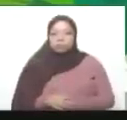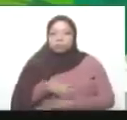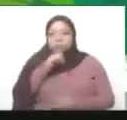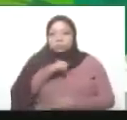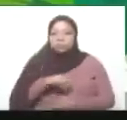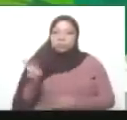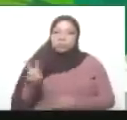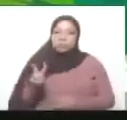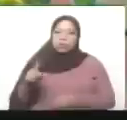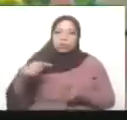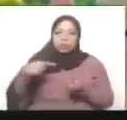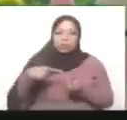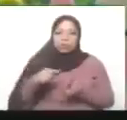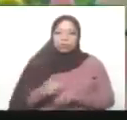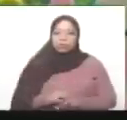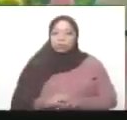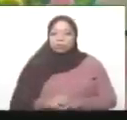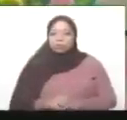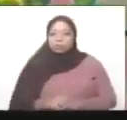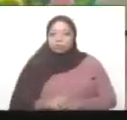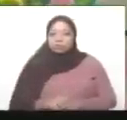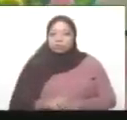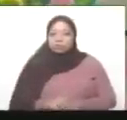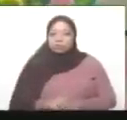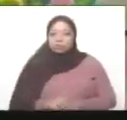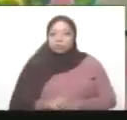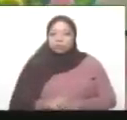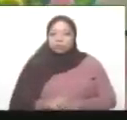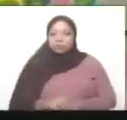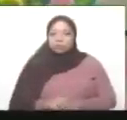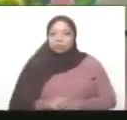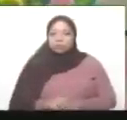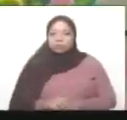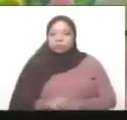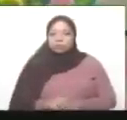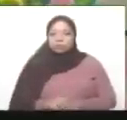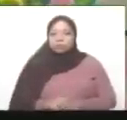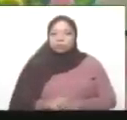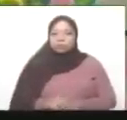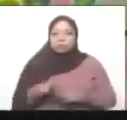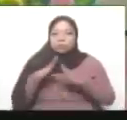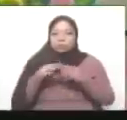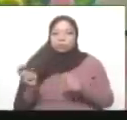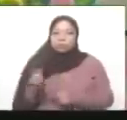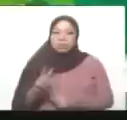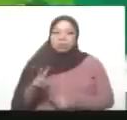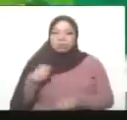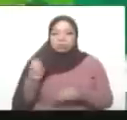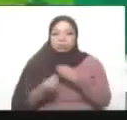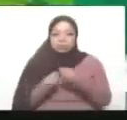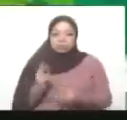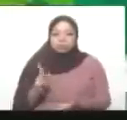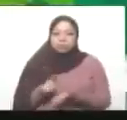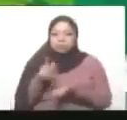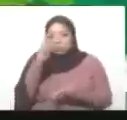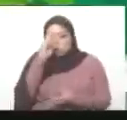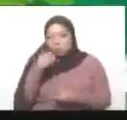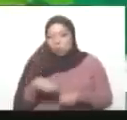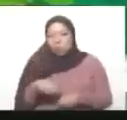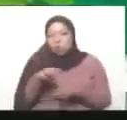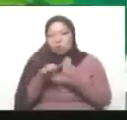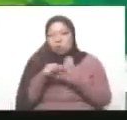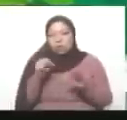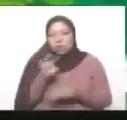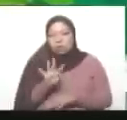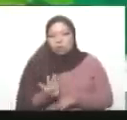histórica de Venezuela que hemos llevado a todos los escenarios establece el acuerdo en el artículo